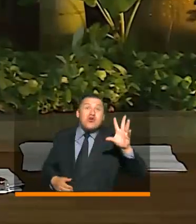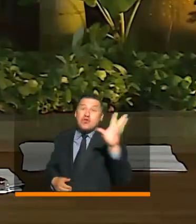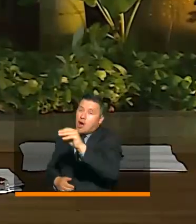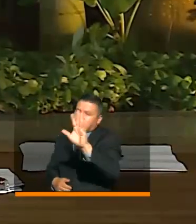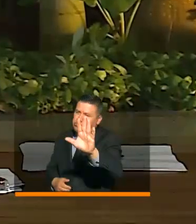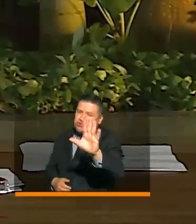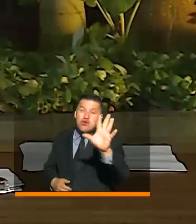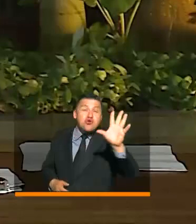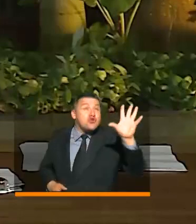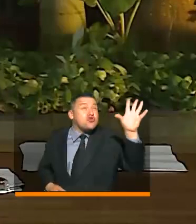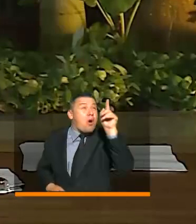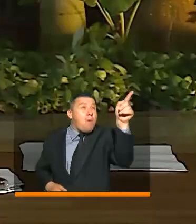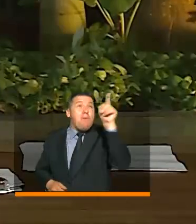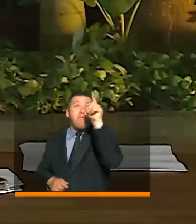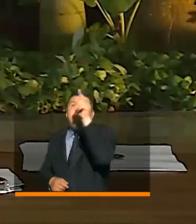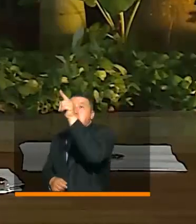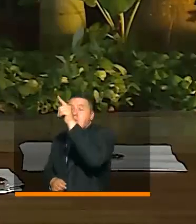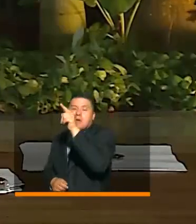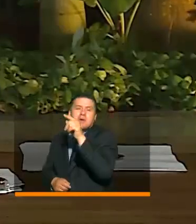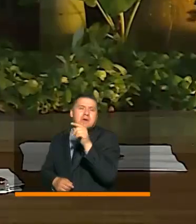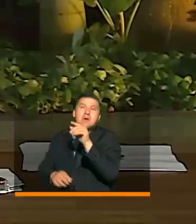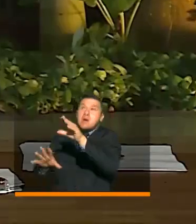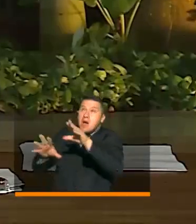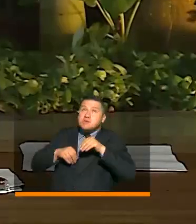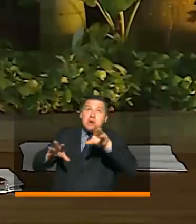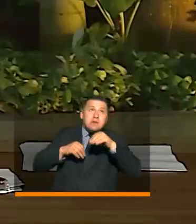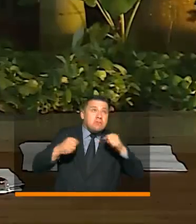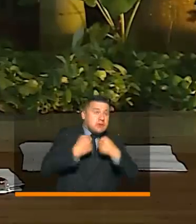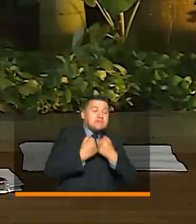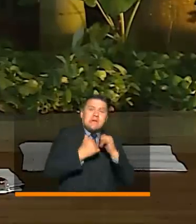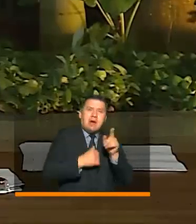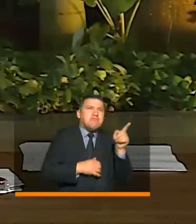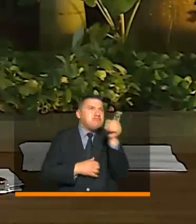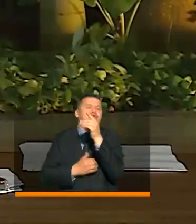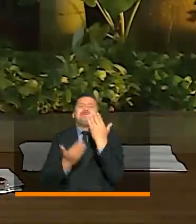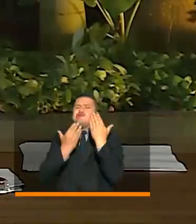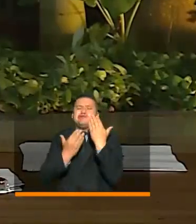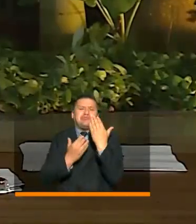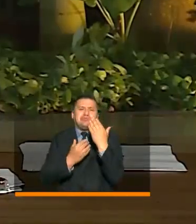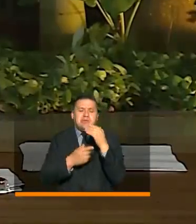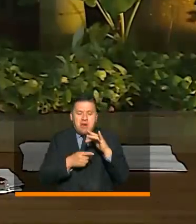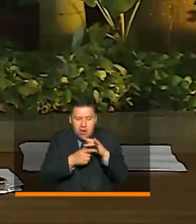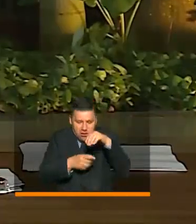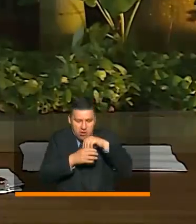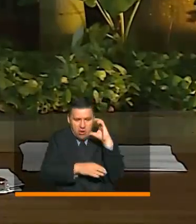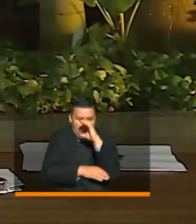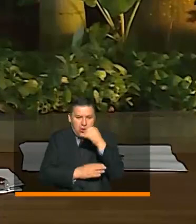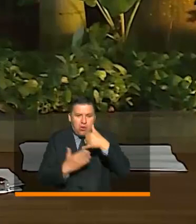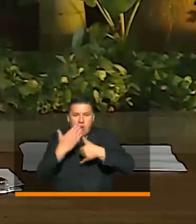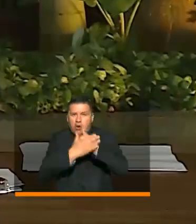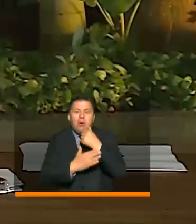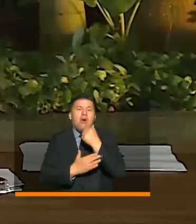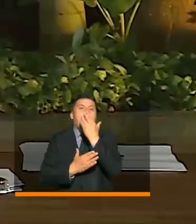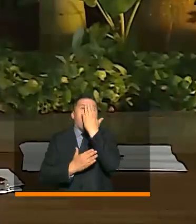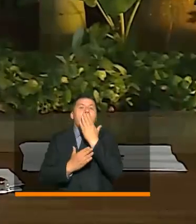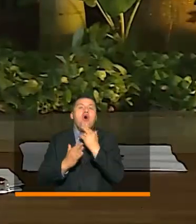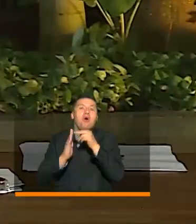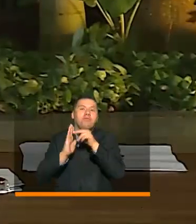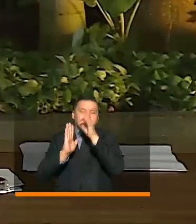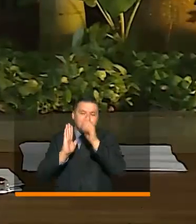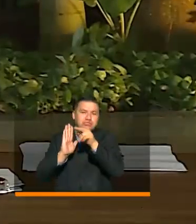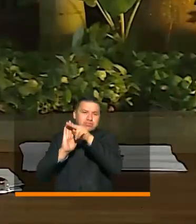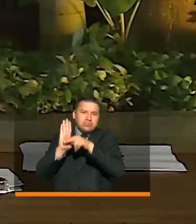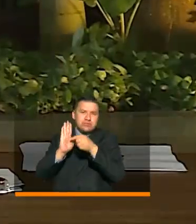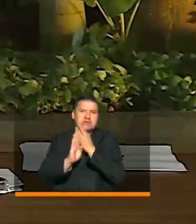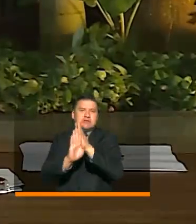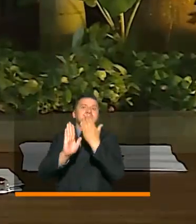enfático, todas las vacunas que han sido adquiridas en nuestro país y que se aplican en el territorio cumplen con los patrones de